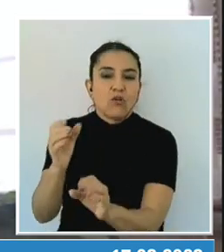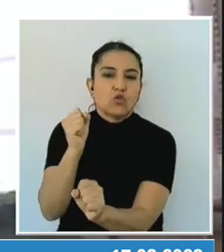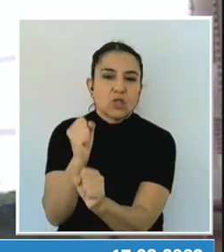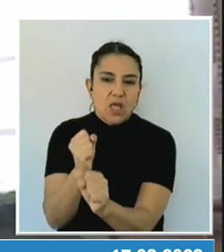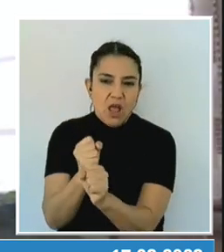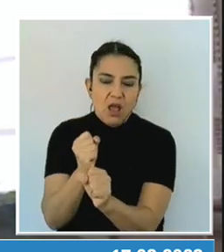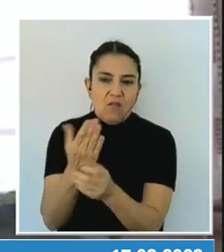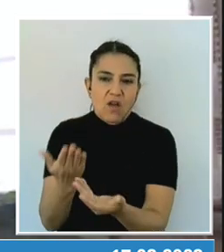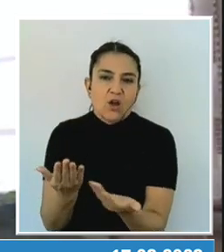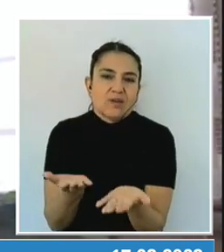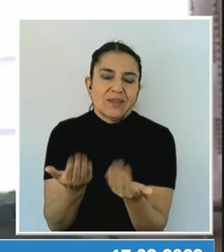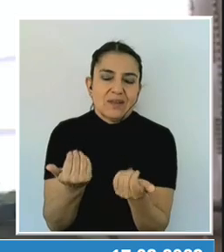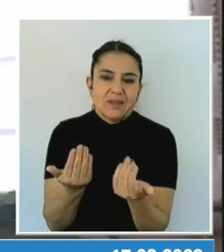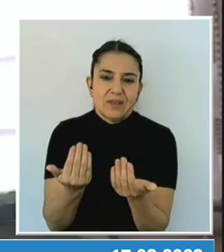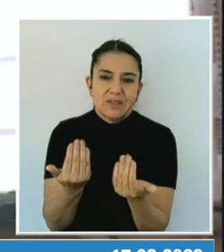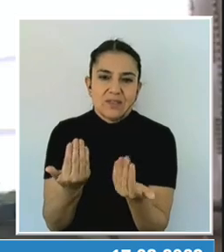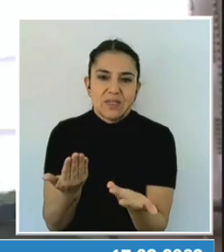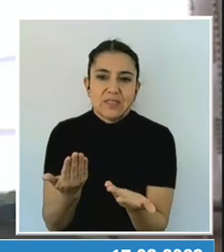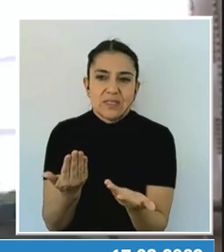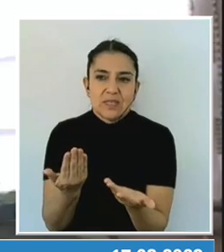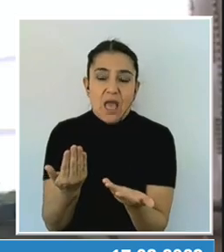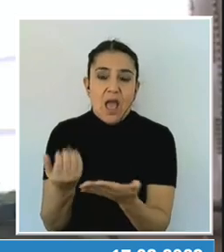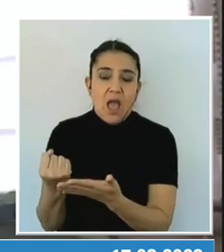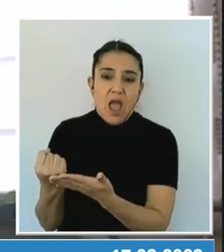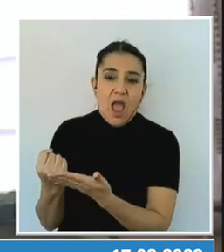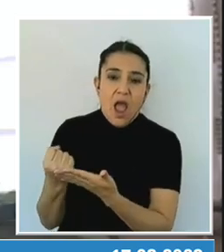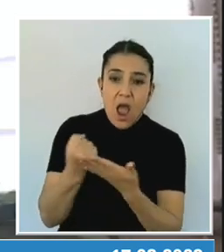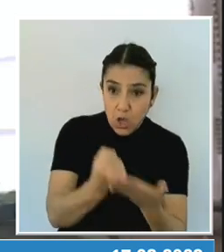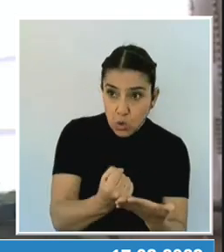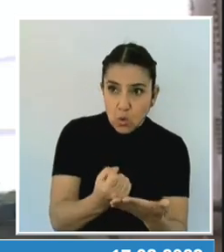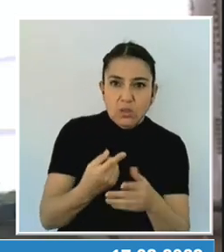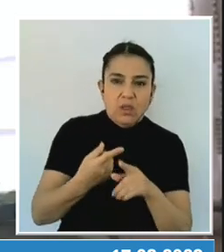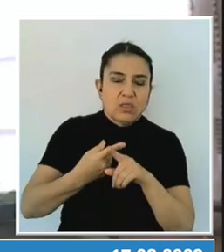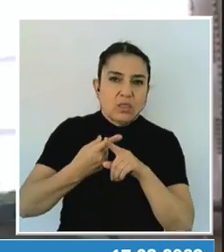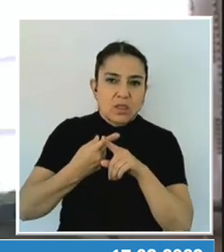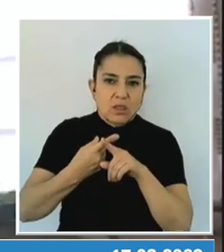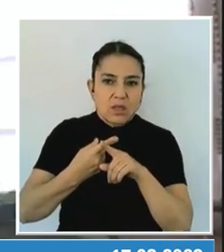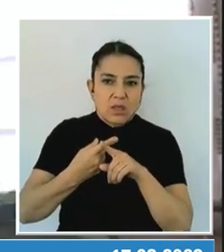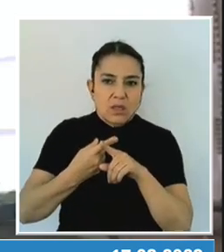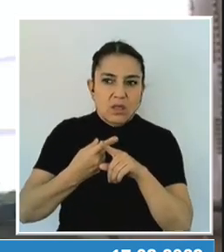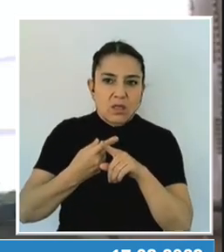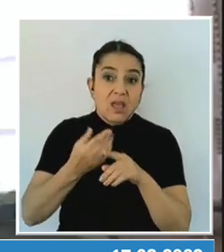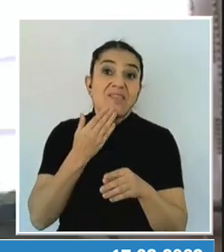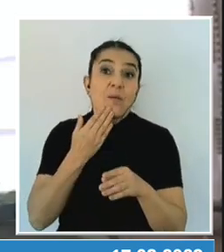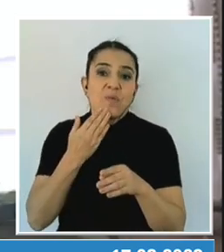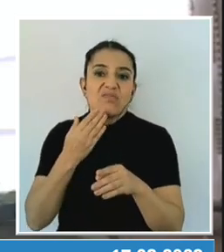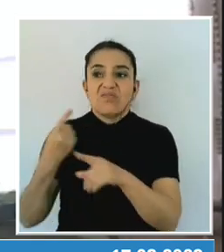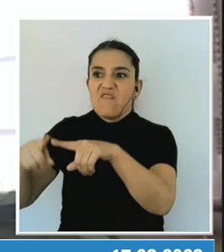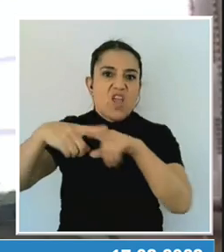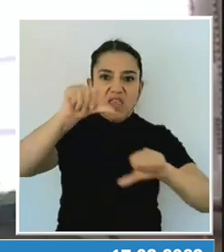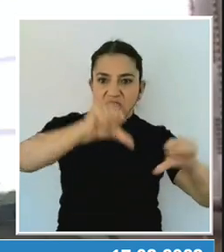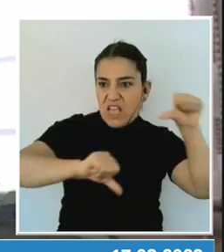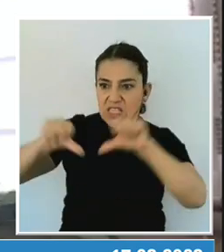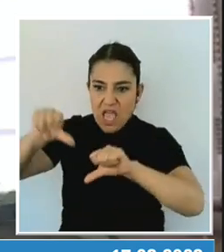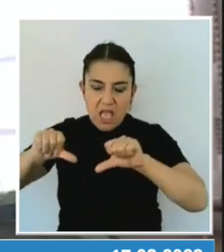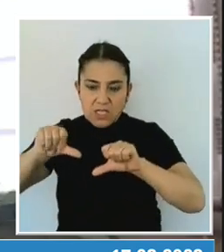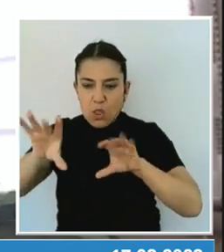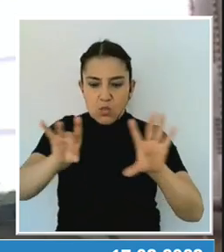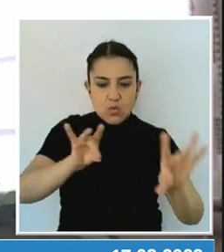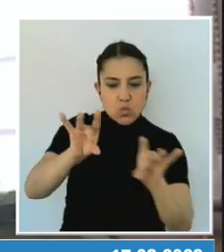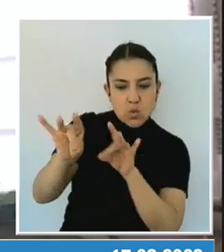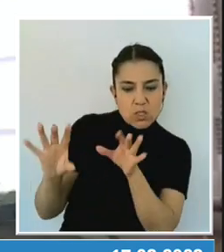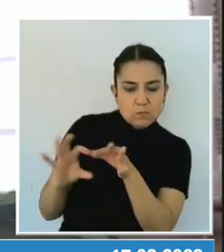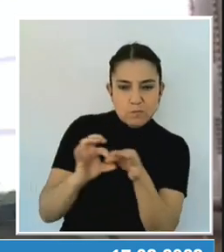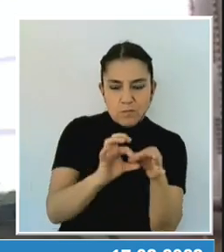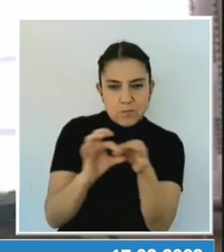requiere auxilio, ¿no? de otro tipo de ciencias para hacer aseveraciones tan tajantes.